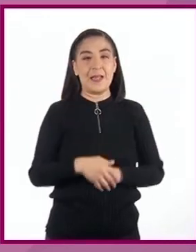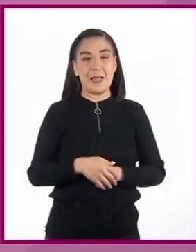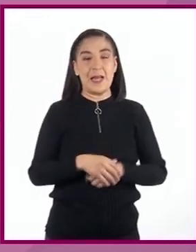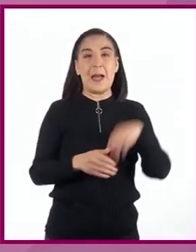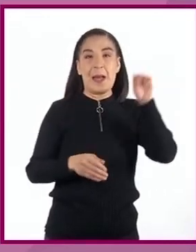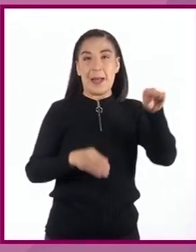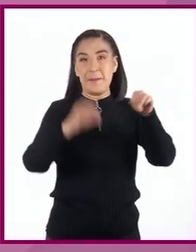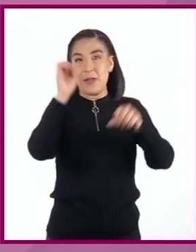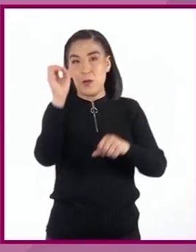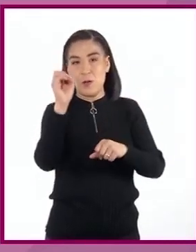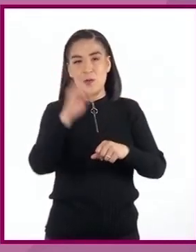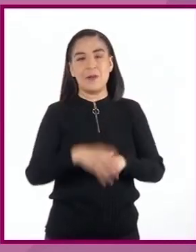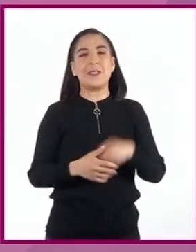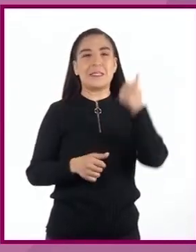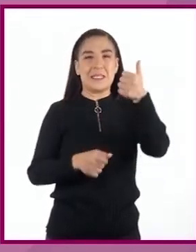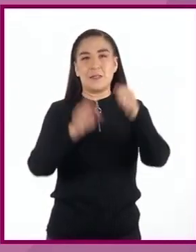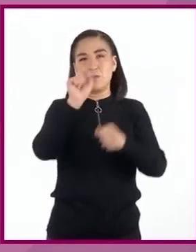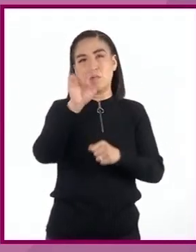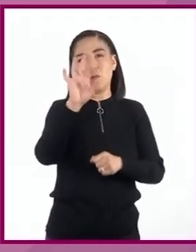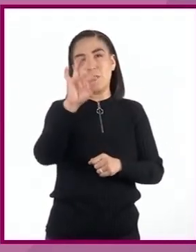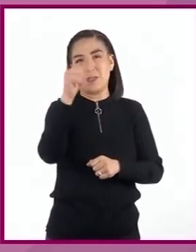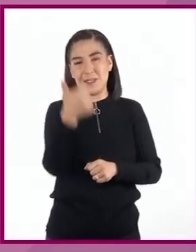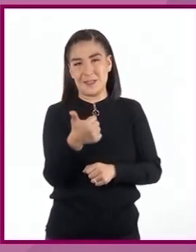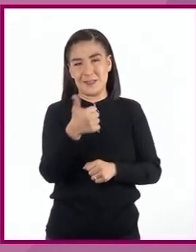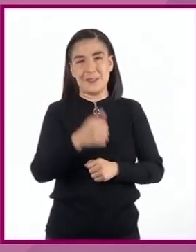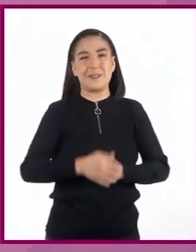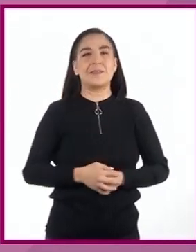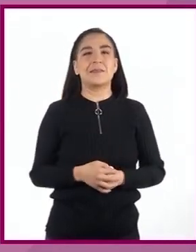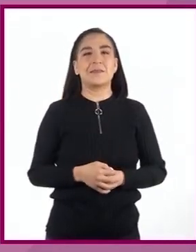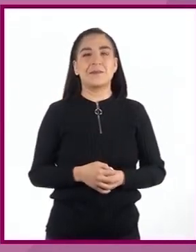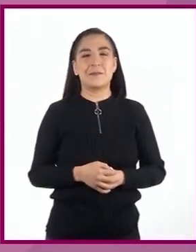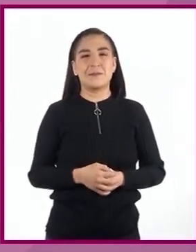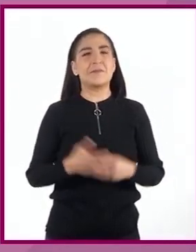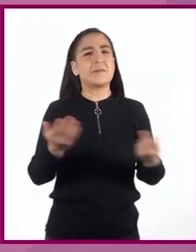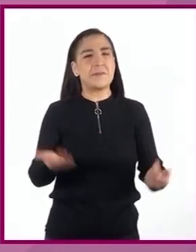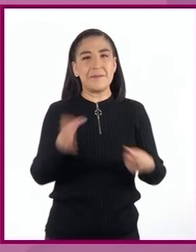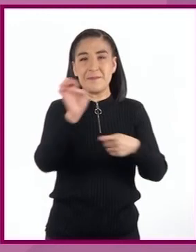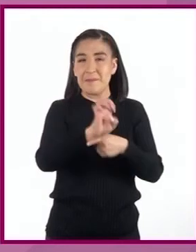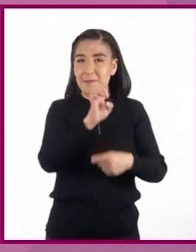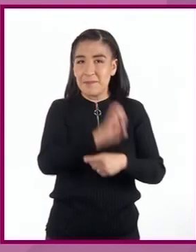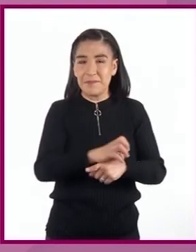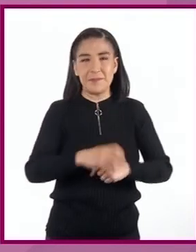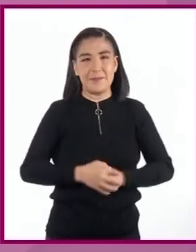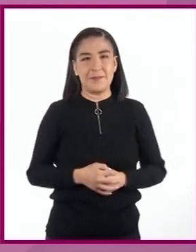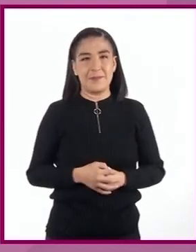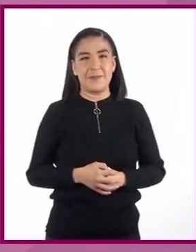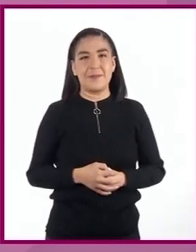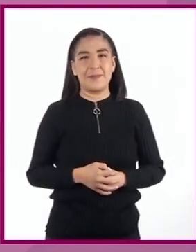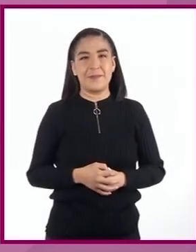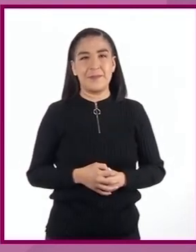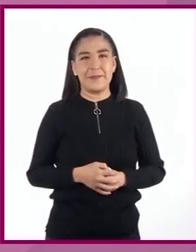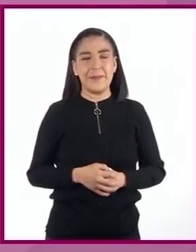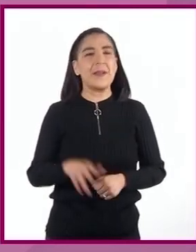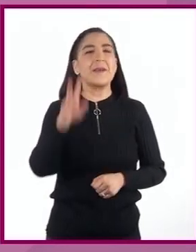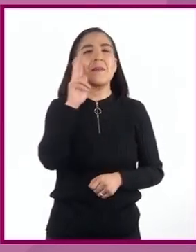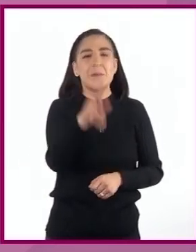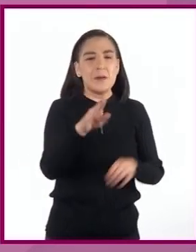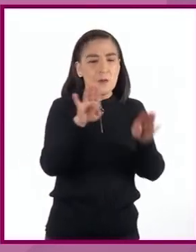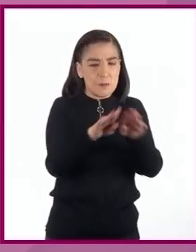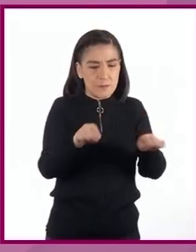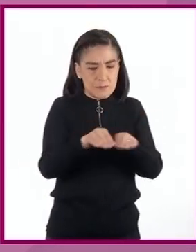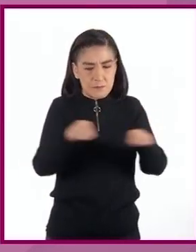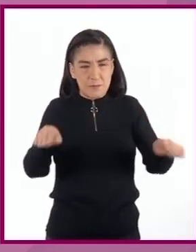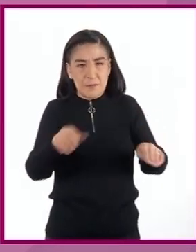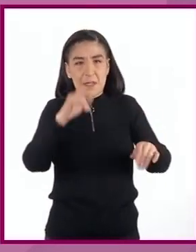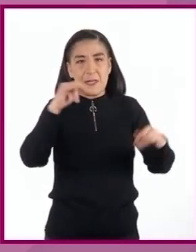MO 6.46 centímetros. Entonces, tomando en cuenta que los lados